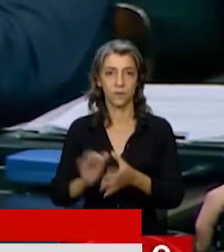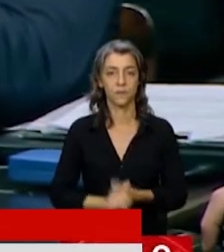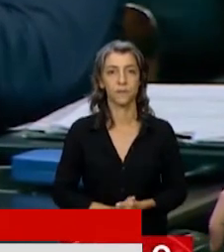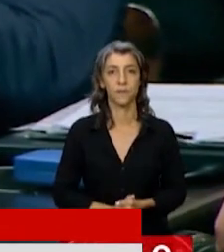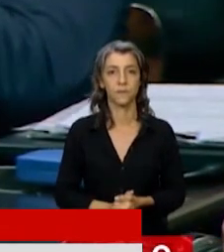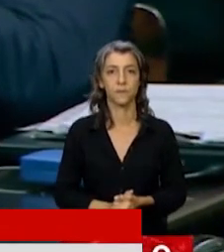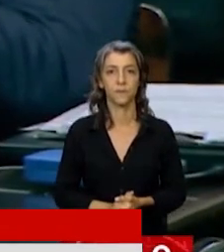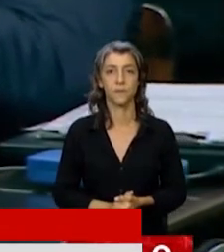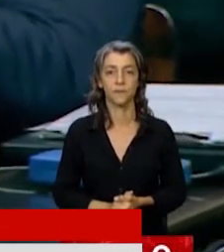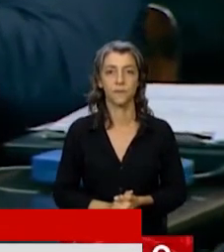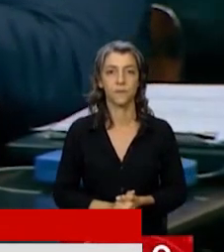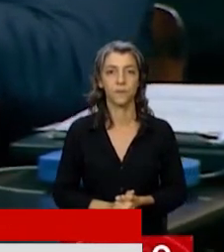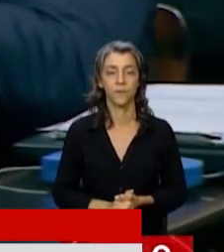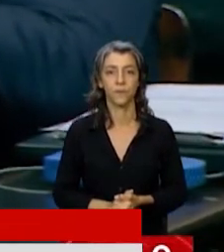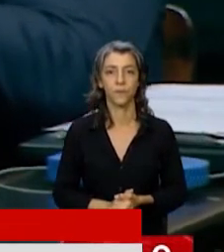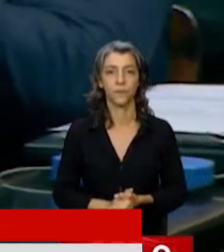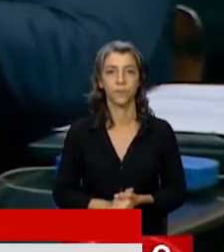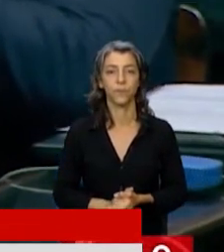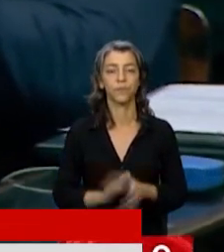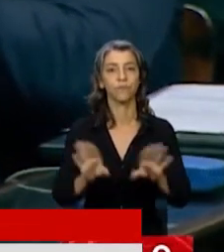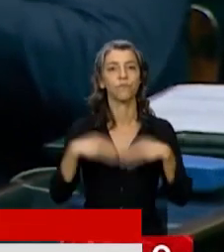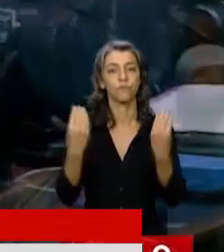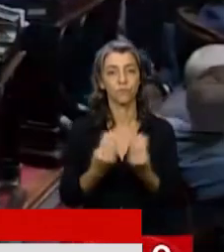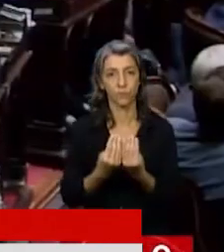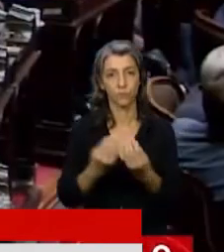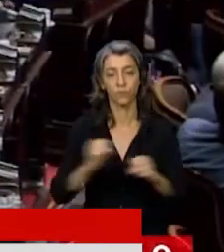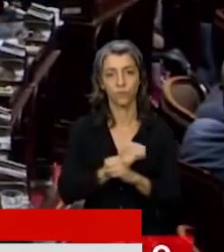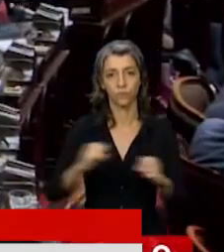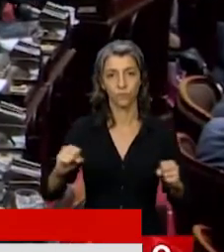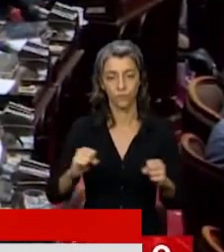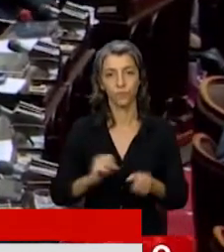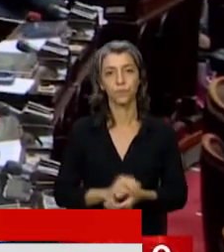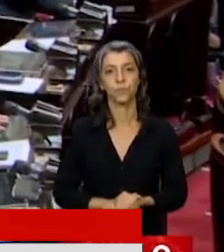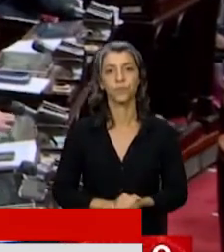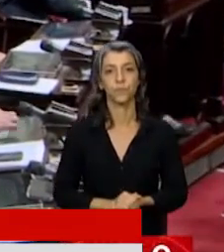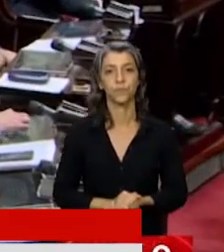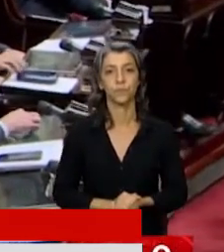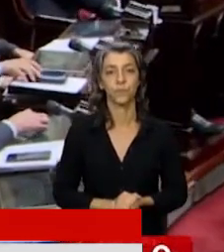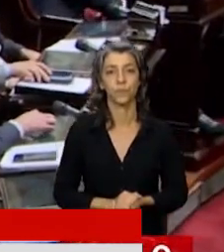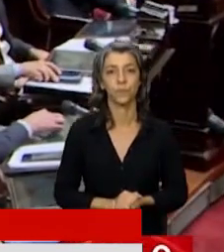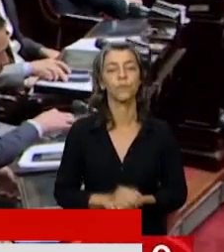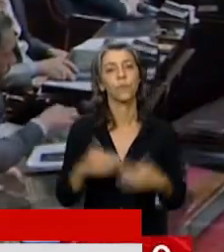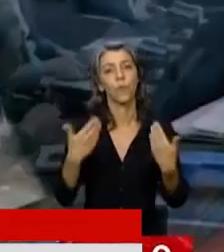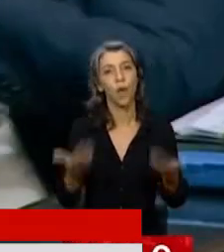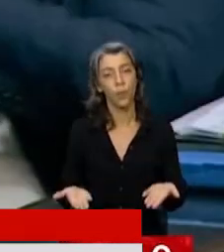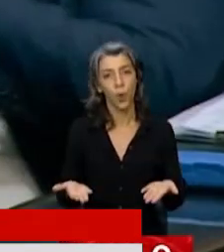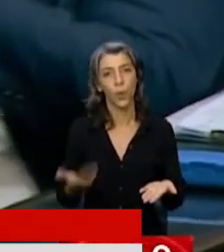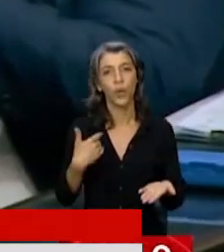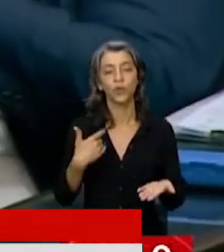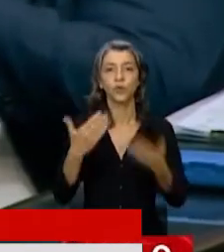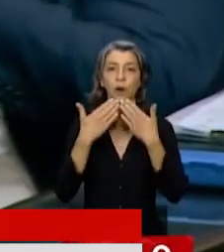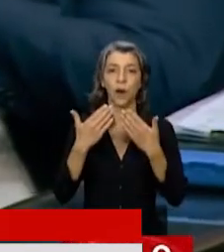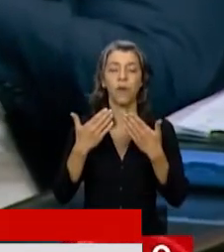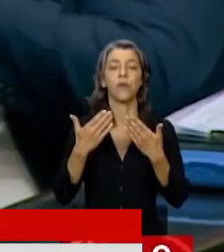próximo. Esto no pasó, el campo lo rechazó, lo rechazaron también desde la oposición, con lo cual el gobierno prefirió retirarlo